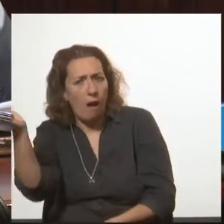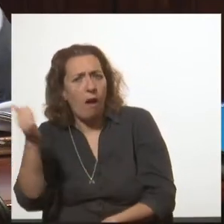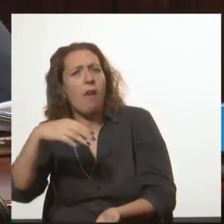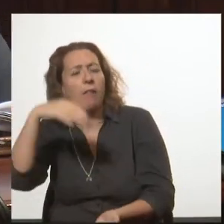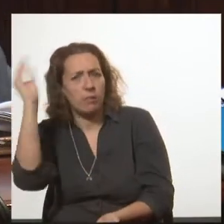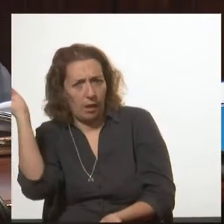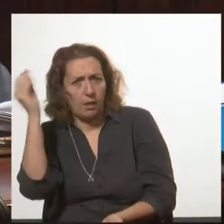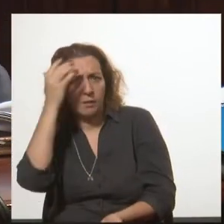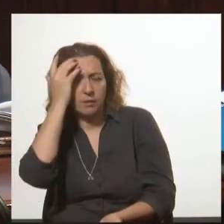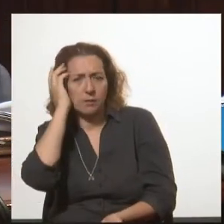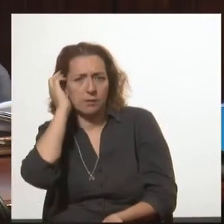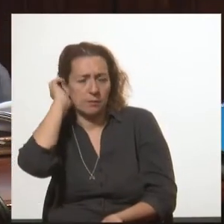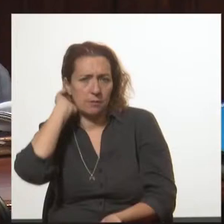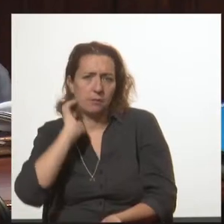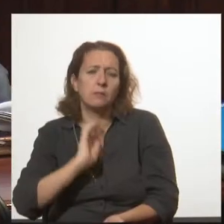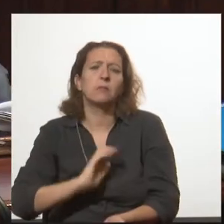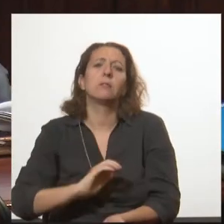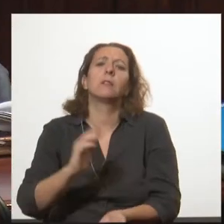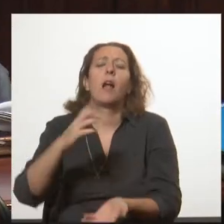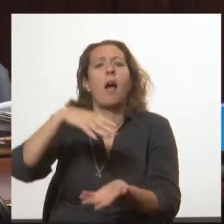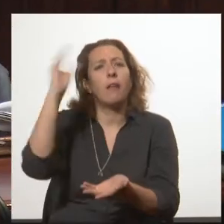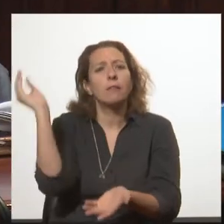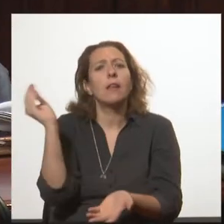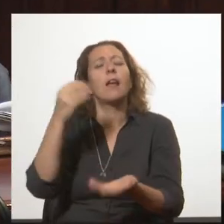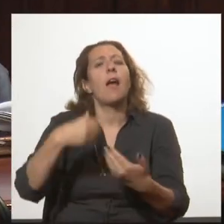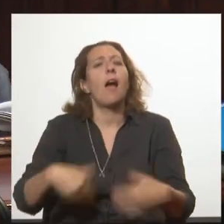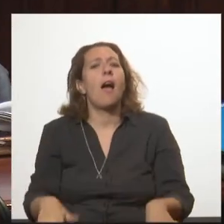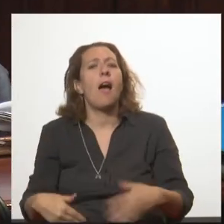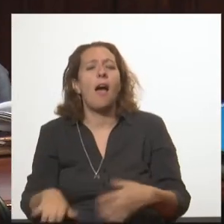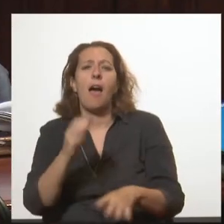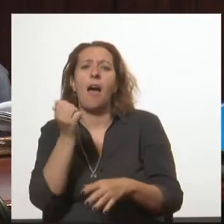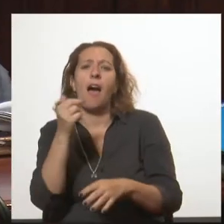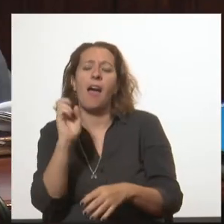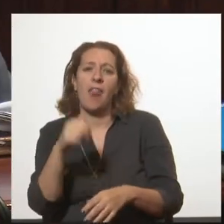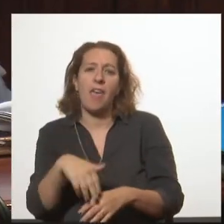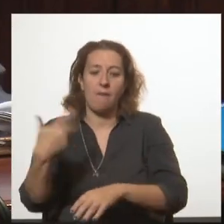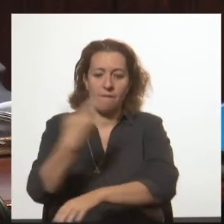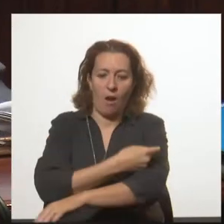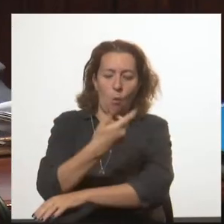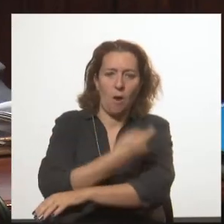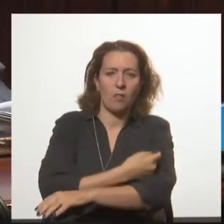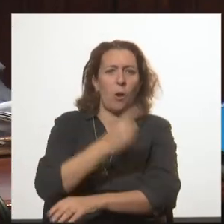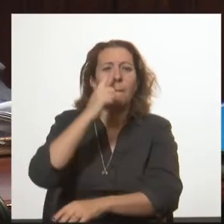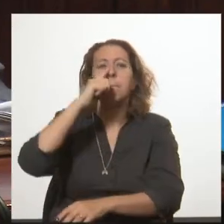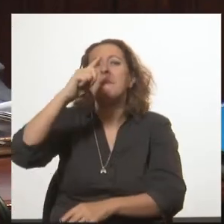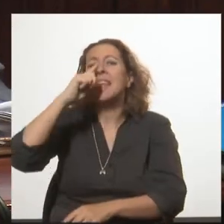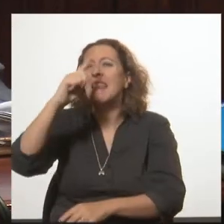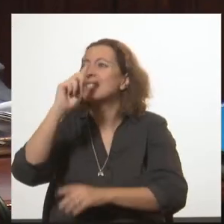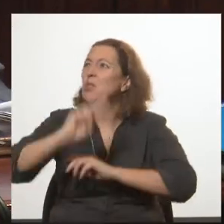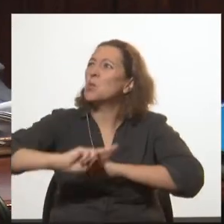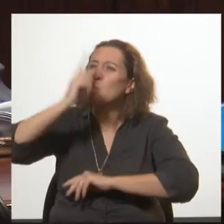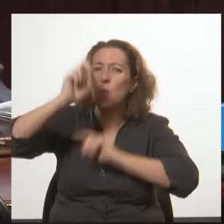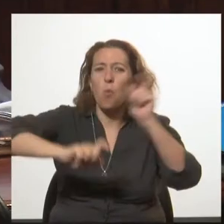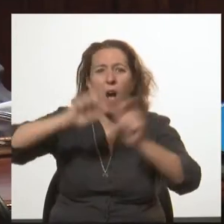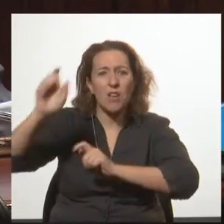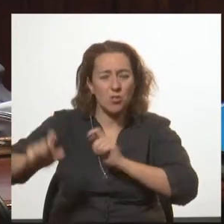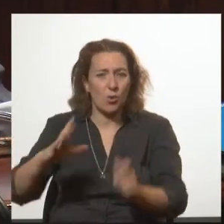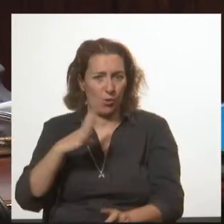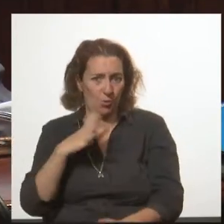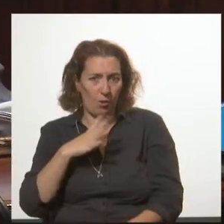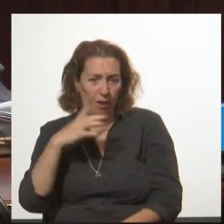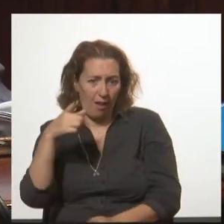con él ante la arena vacunatorio y los miles de uruguayos que recibieron un mensaje para vacunarse allí